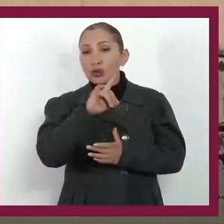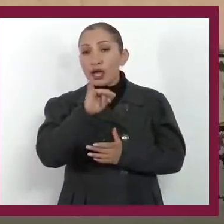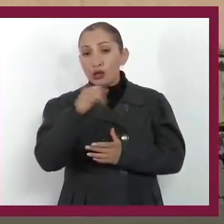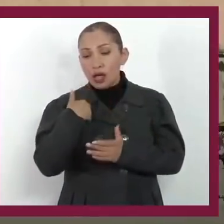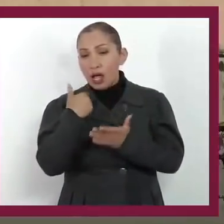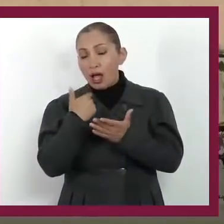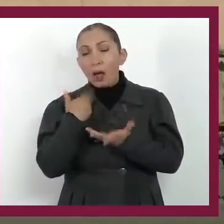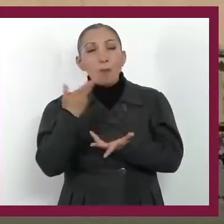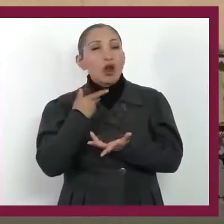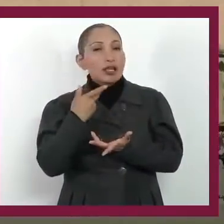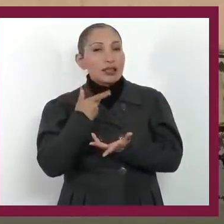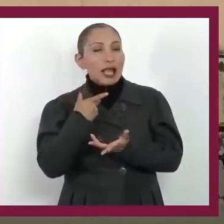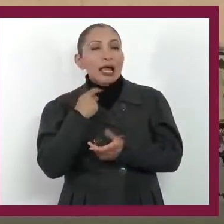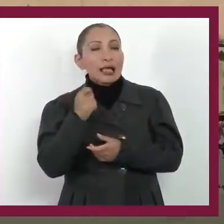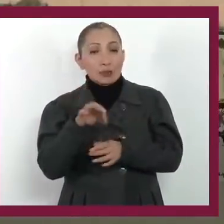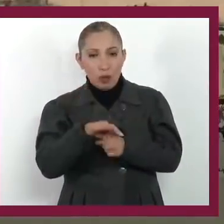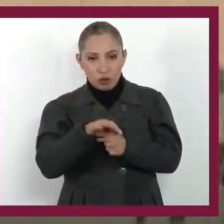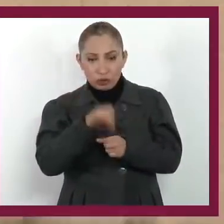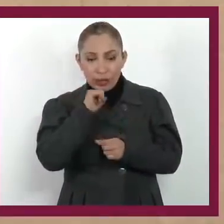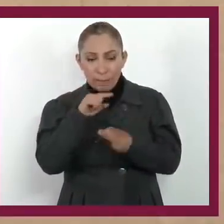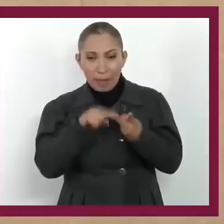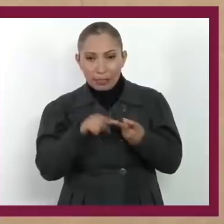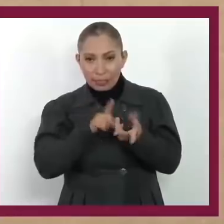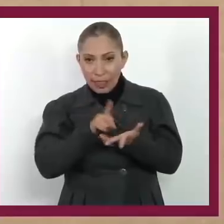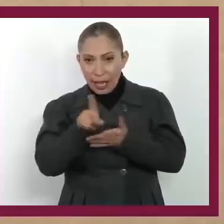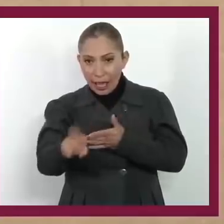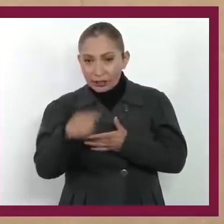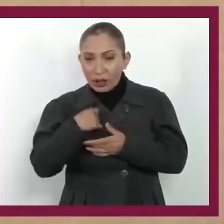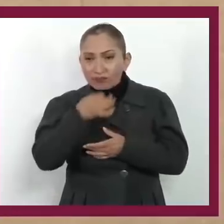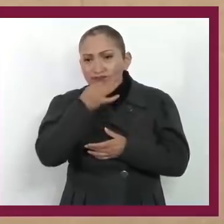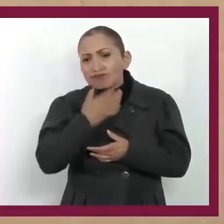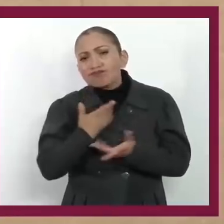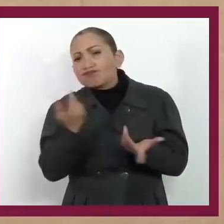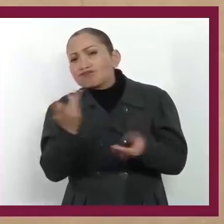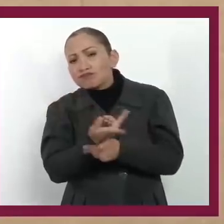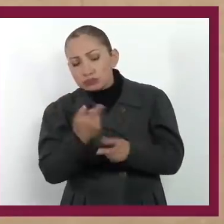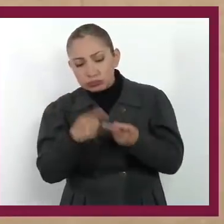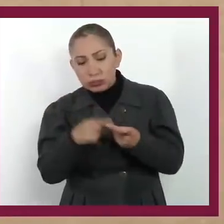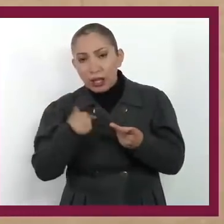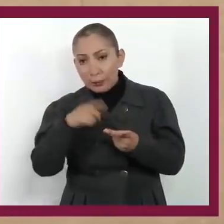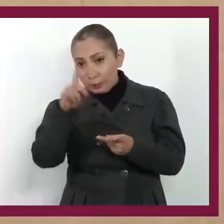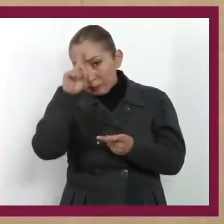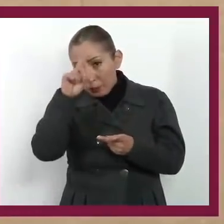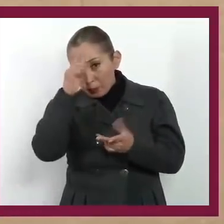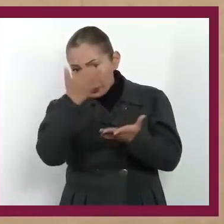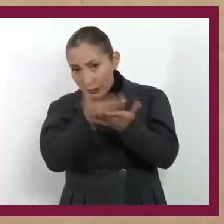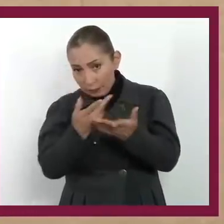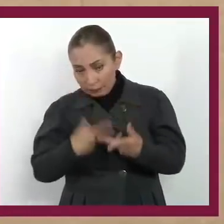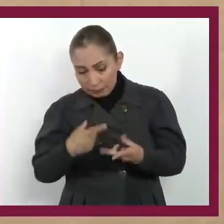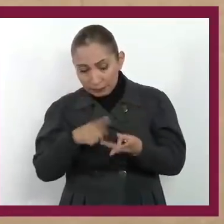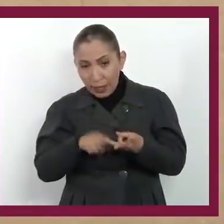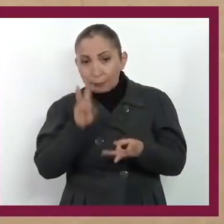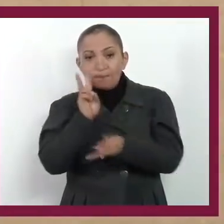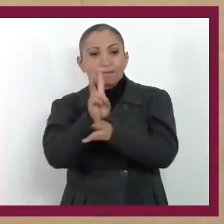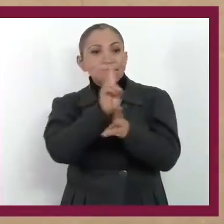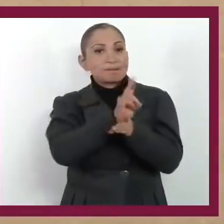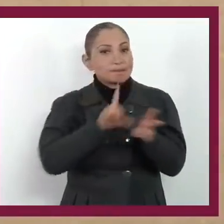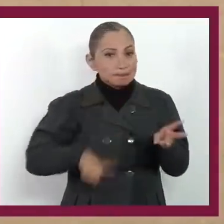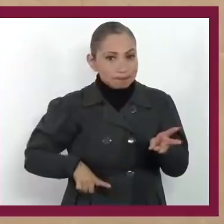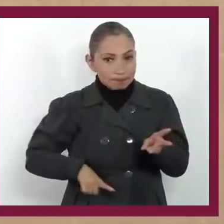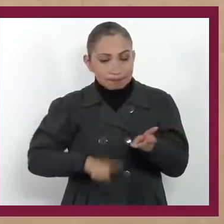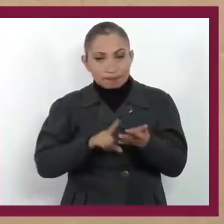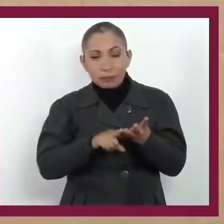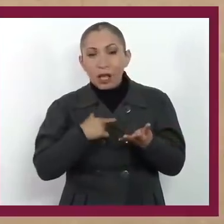política en México, además del voto, son el derecho a la información, a la propuesta ciudadana, a la vigilancia al